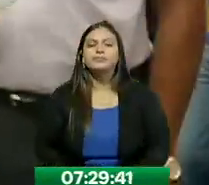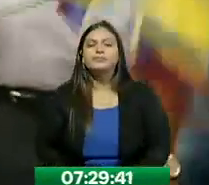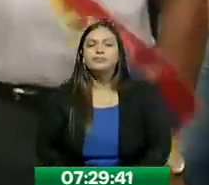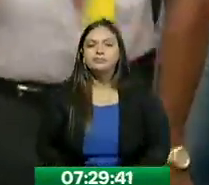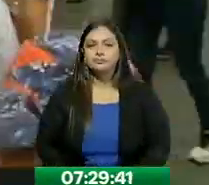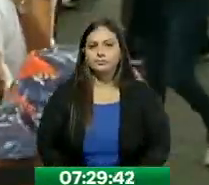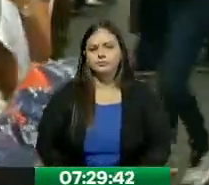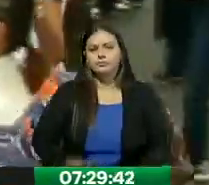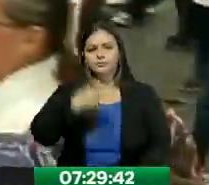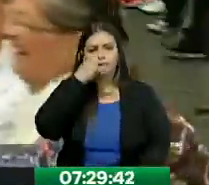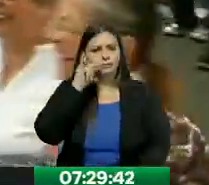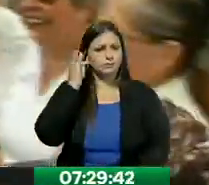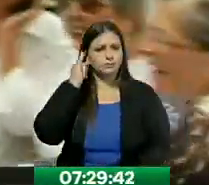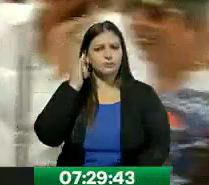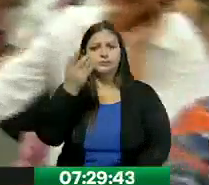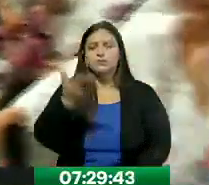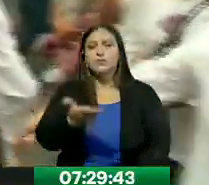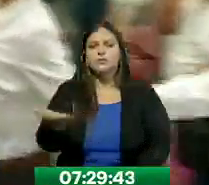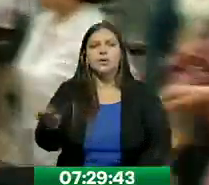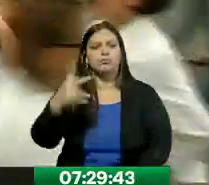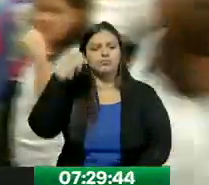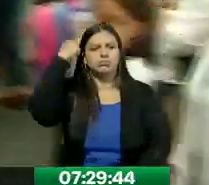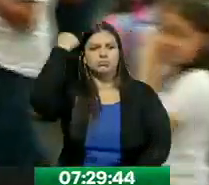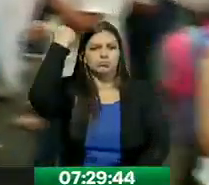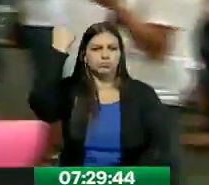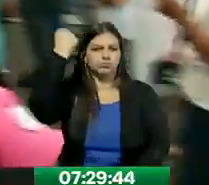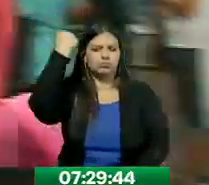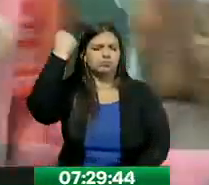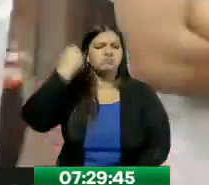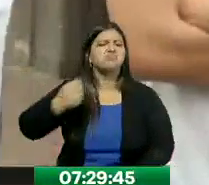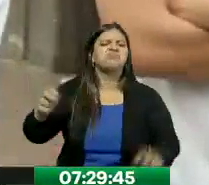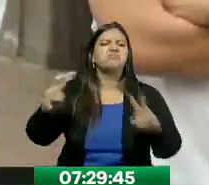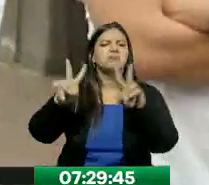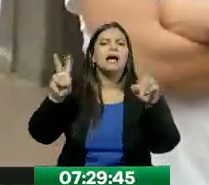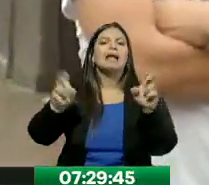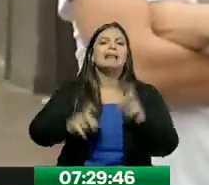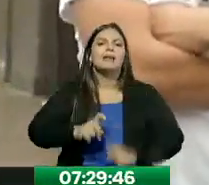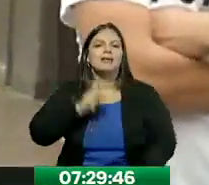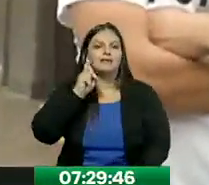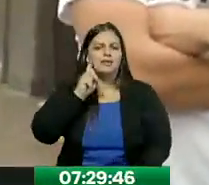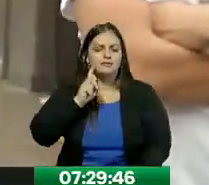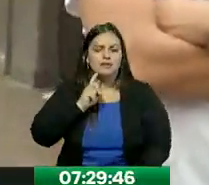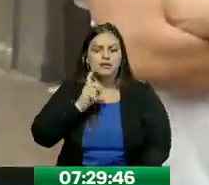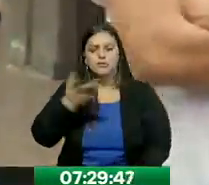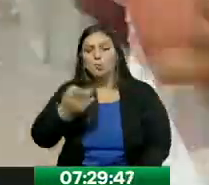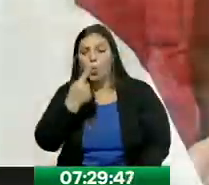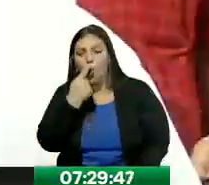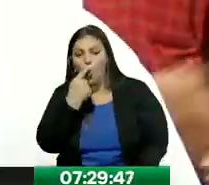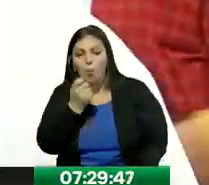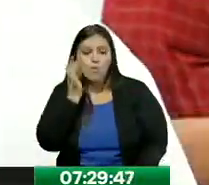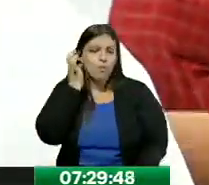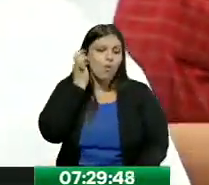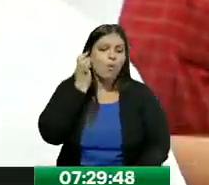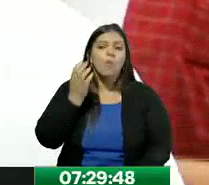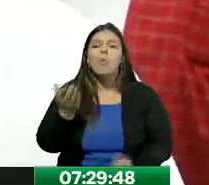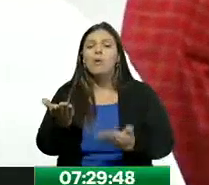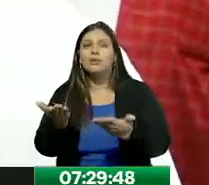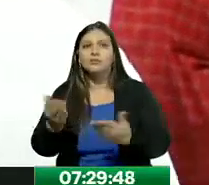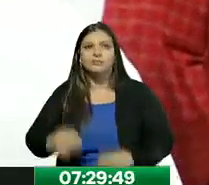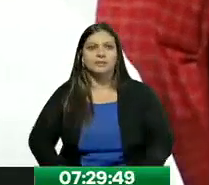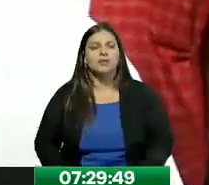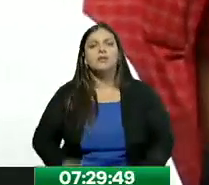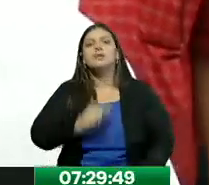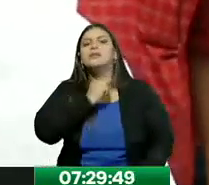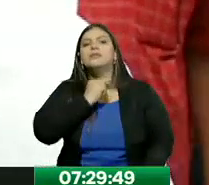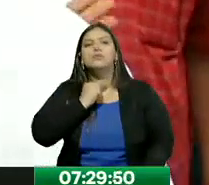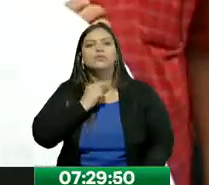sus derechos sexuales como sujetos de derecho. Allí también la Iglesia Católica con el arzobispo. Todas las demás instituciones lo que